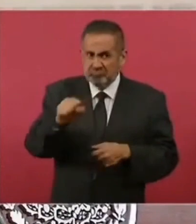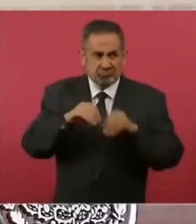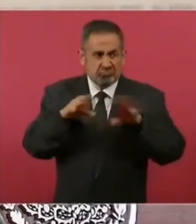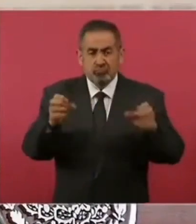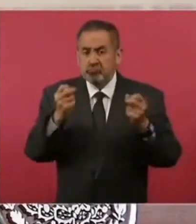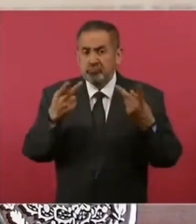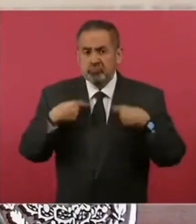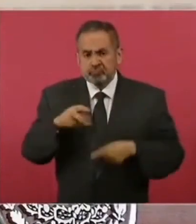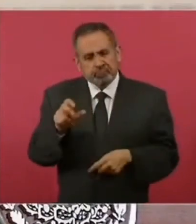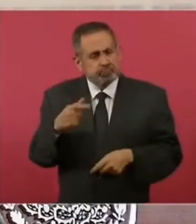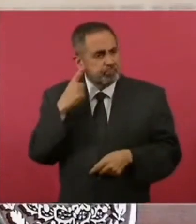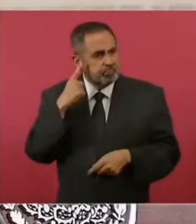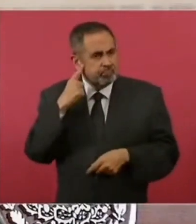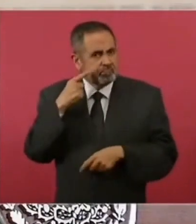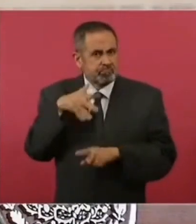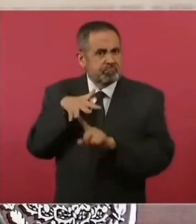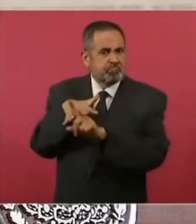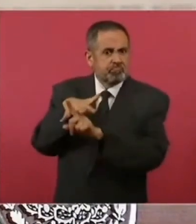mucha audiencia.